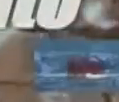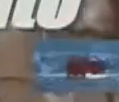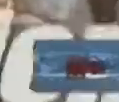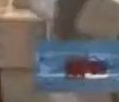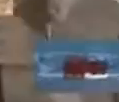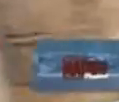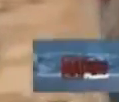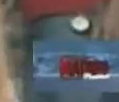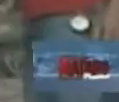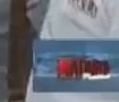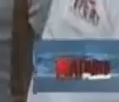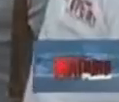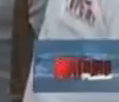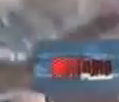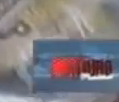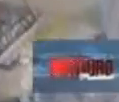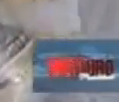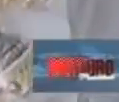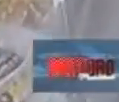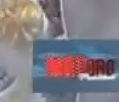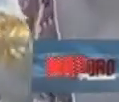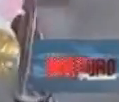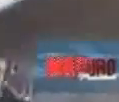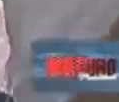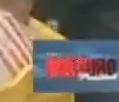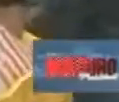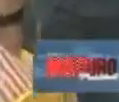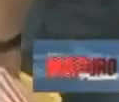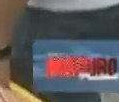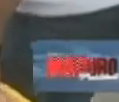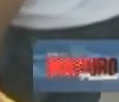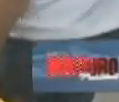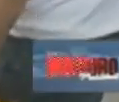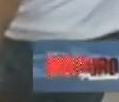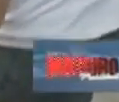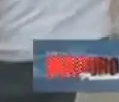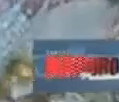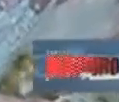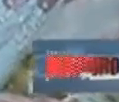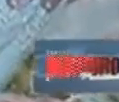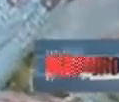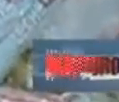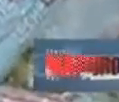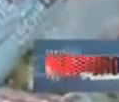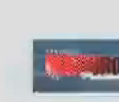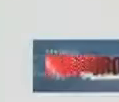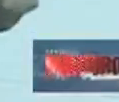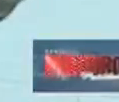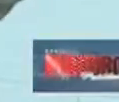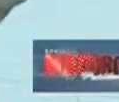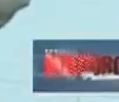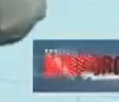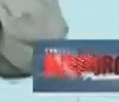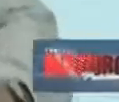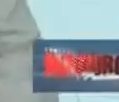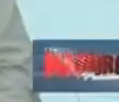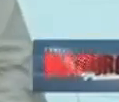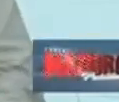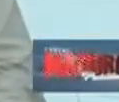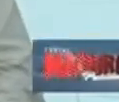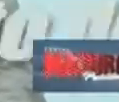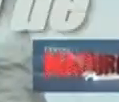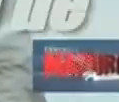soberano y toda la revolución contra la guerra económica, el fortalecimiento de los CLAP. Y la tercera